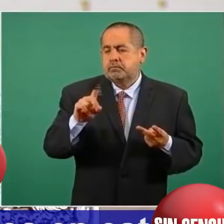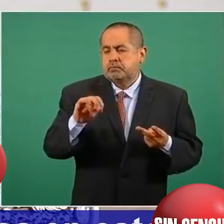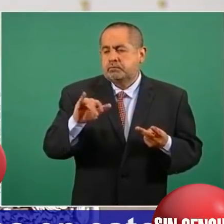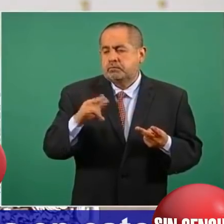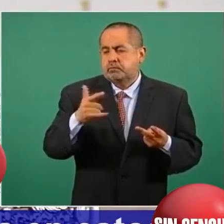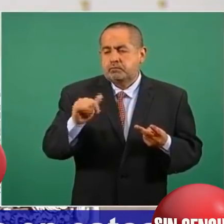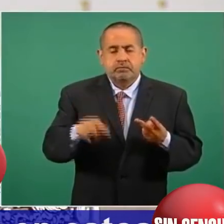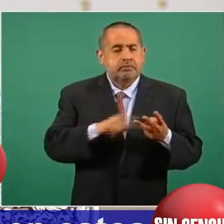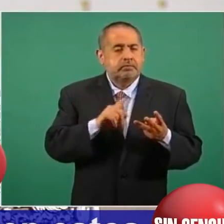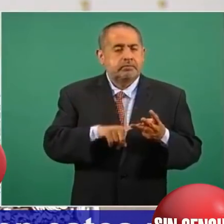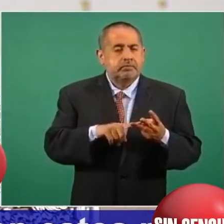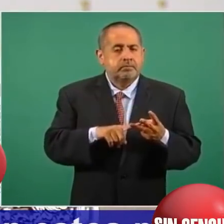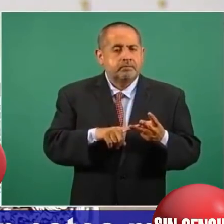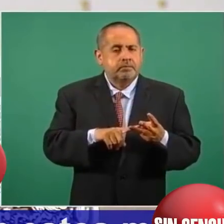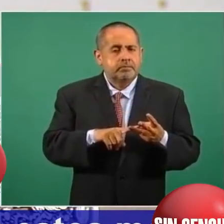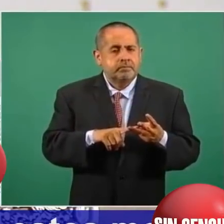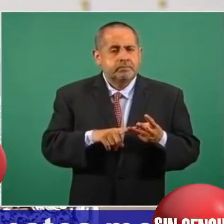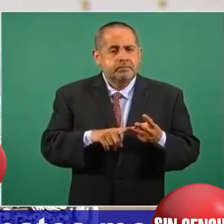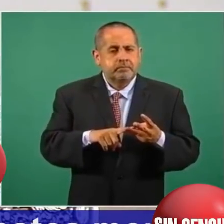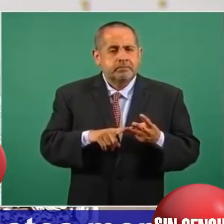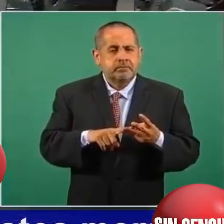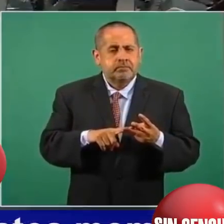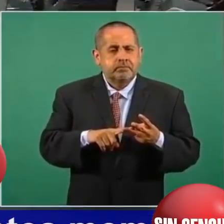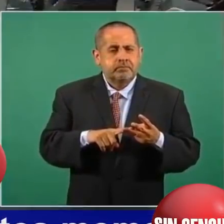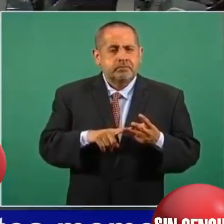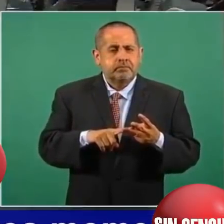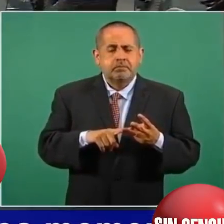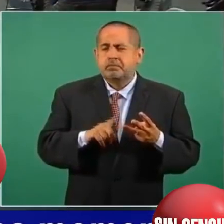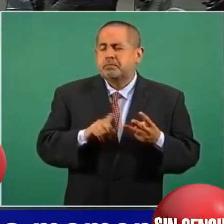en el Instituto